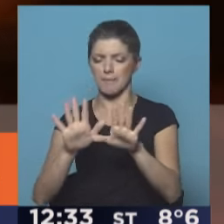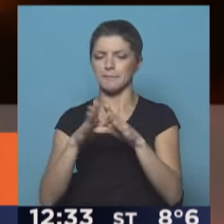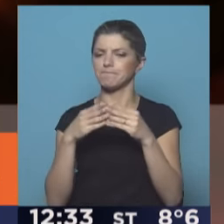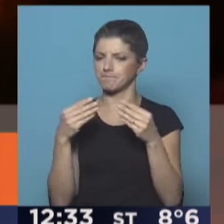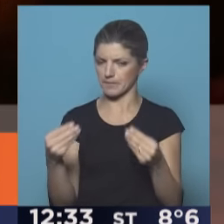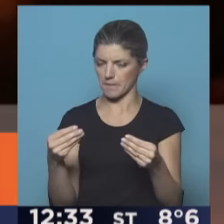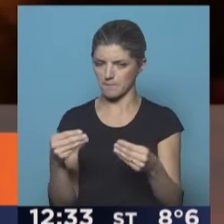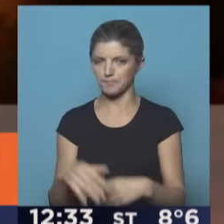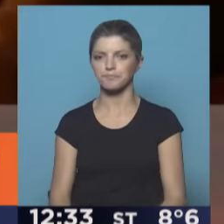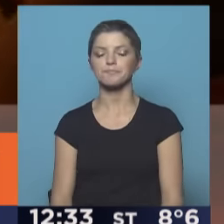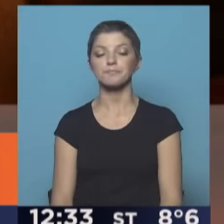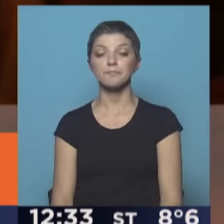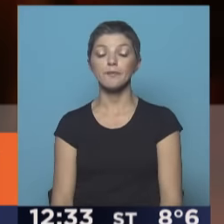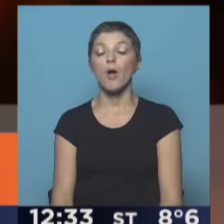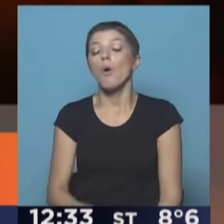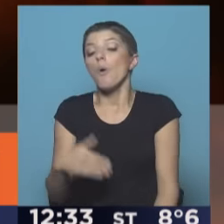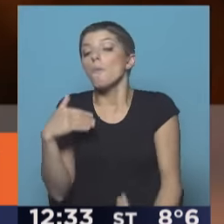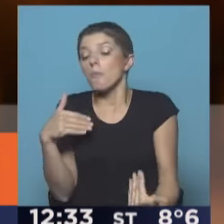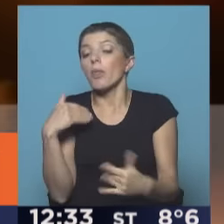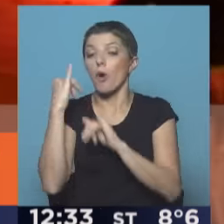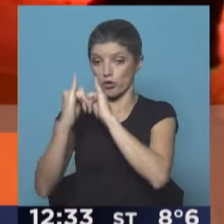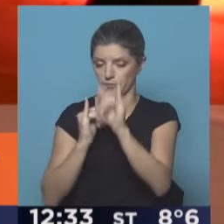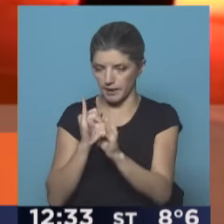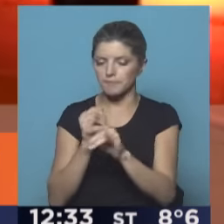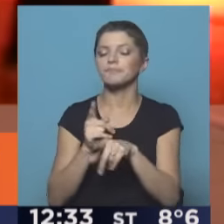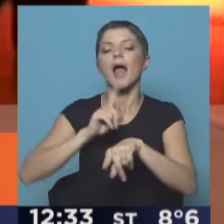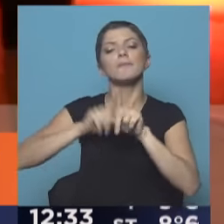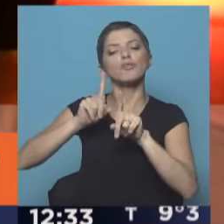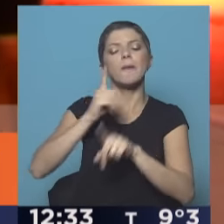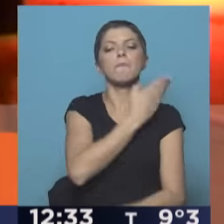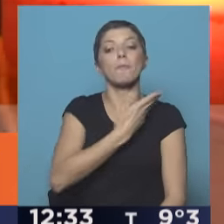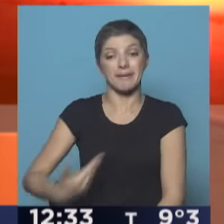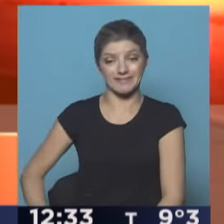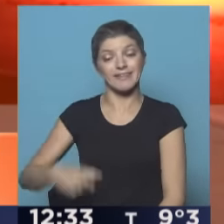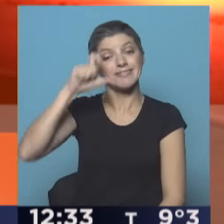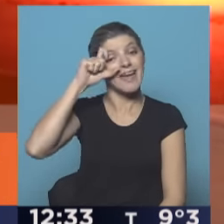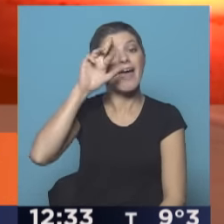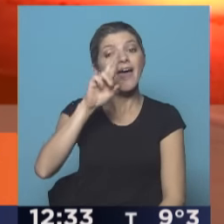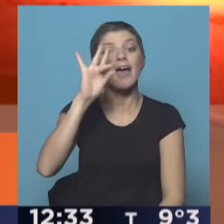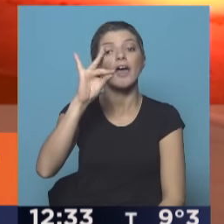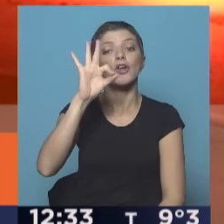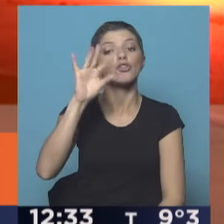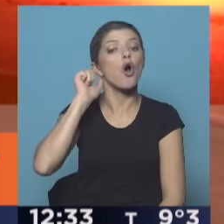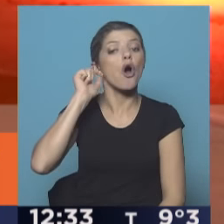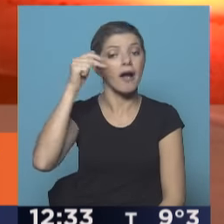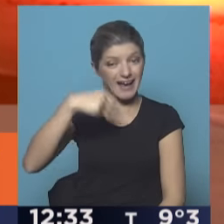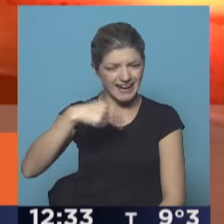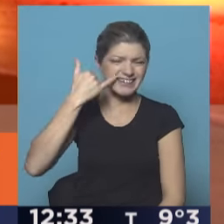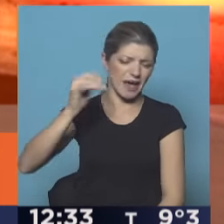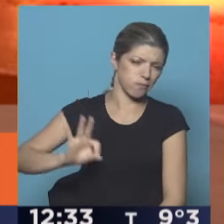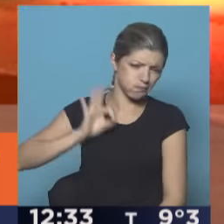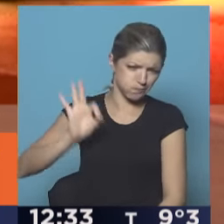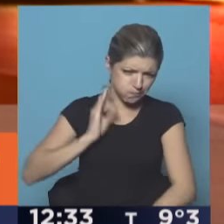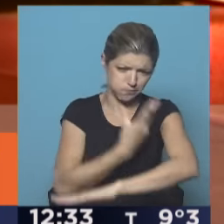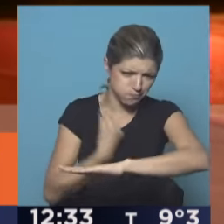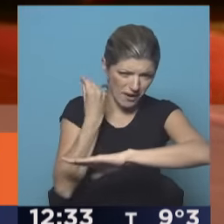podemos decir es que mientras el presidente erdogan una figura que rige la política turca ya hace décadas desde que era